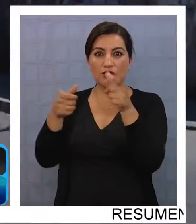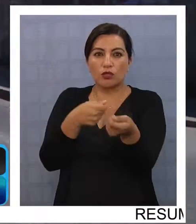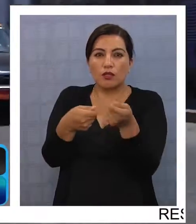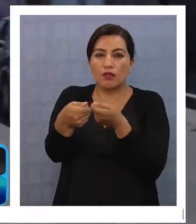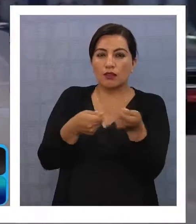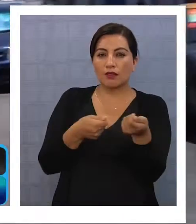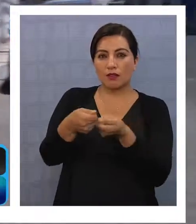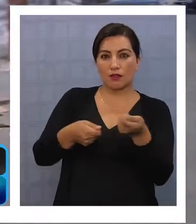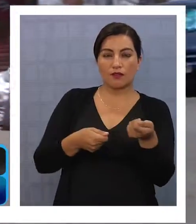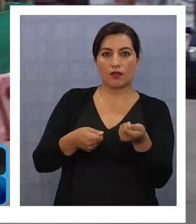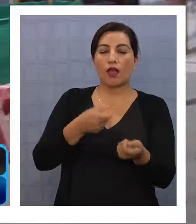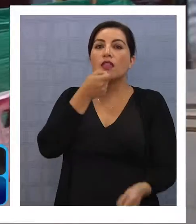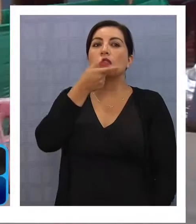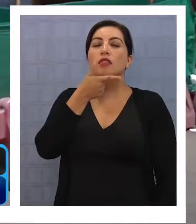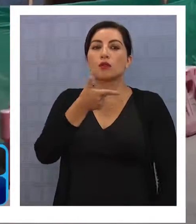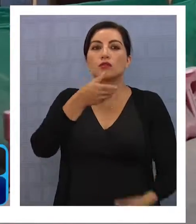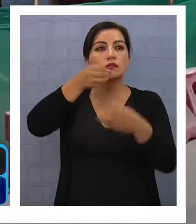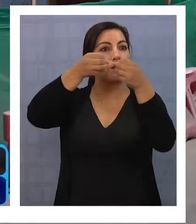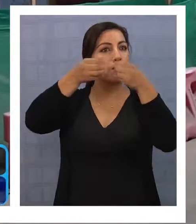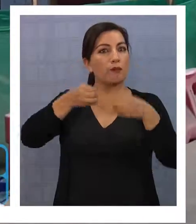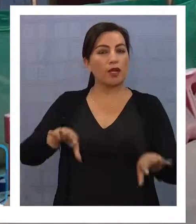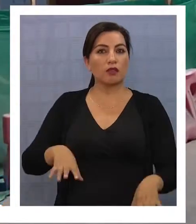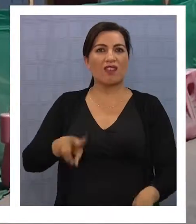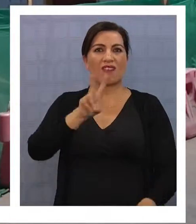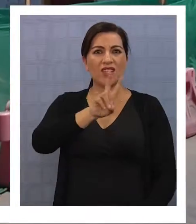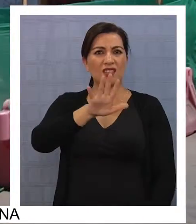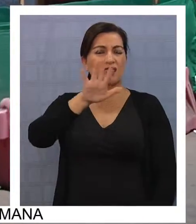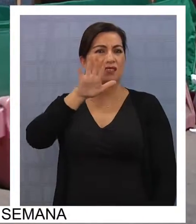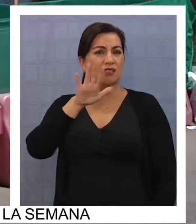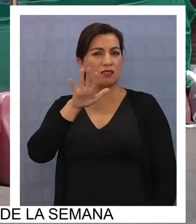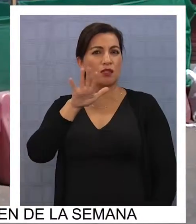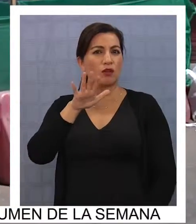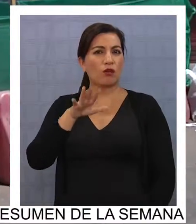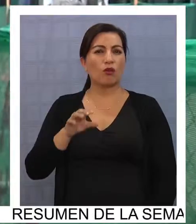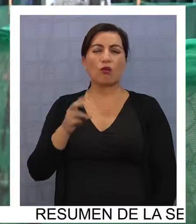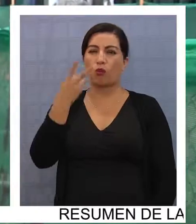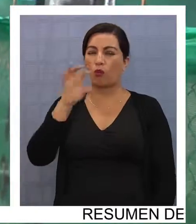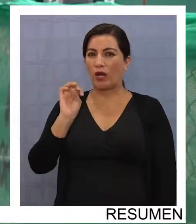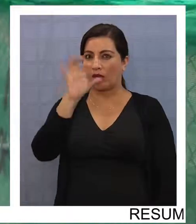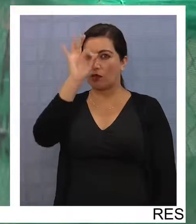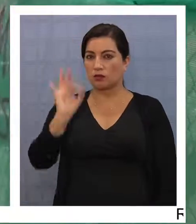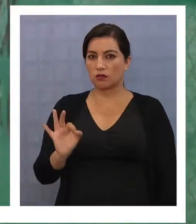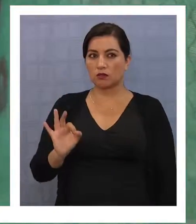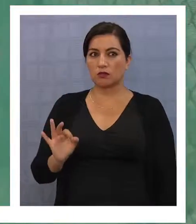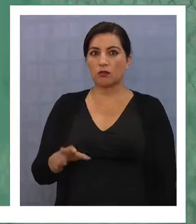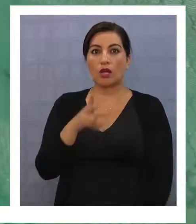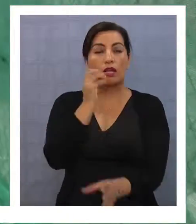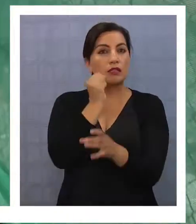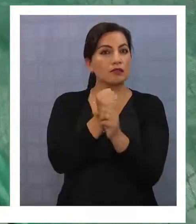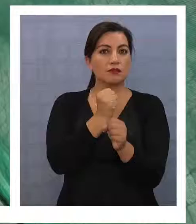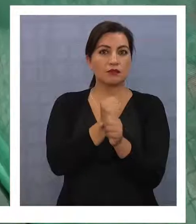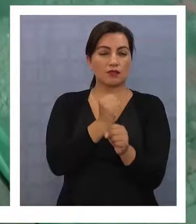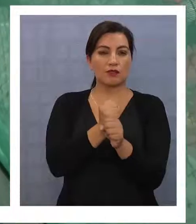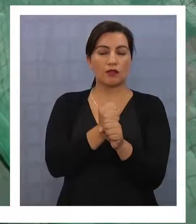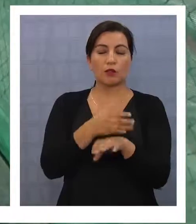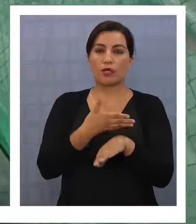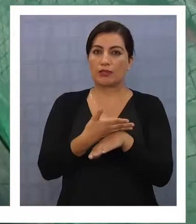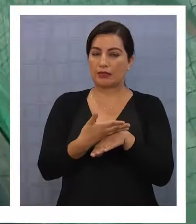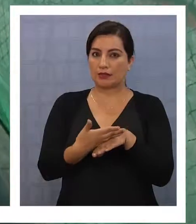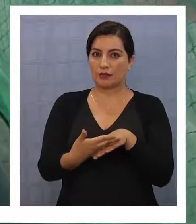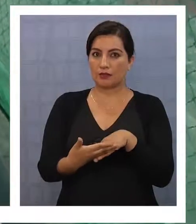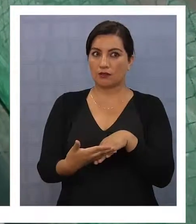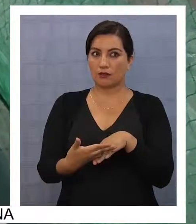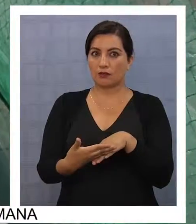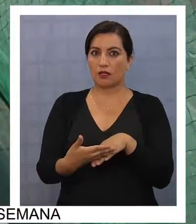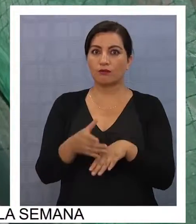de esa arteria, que denuncian pérdidas de entre 25 y 40%. Las obras en cuestión estarían atrasadas